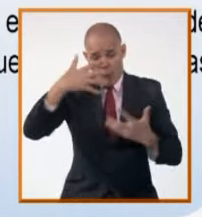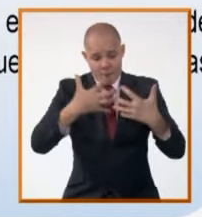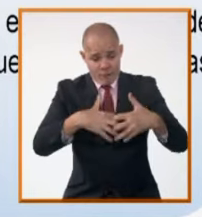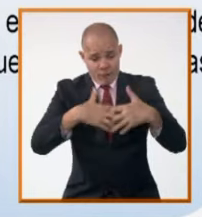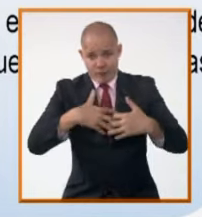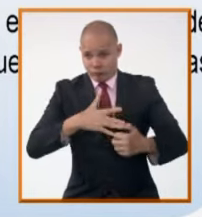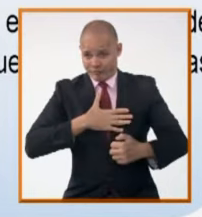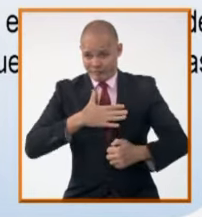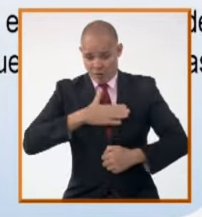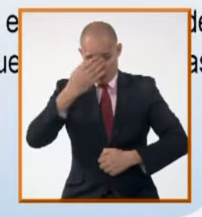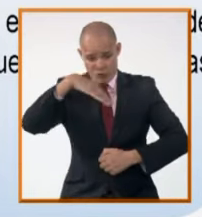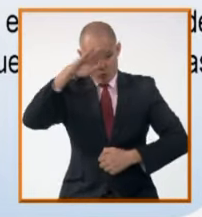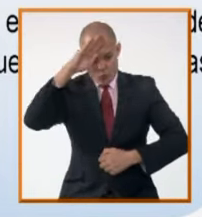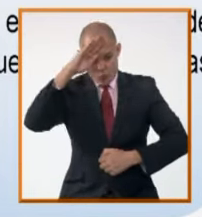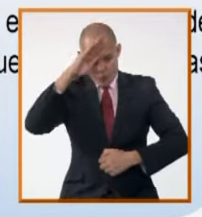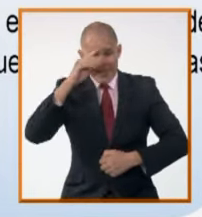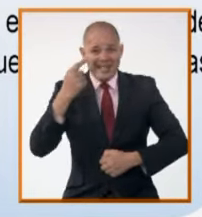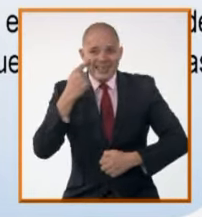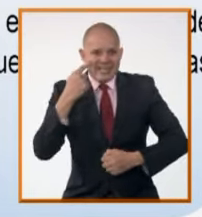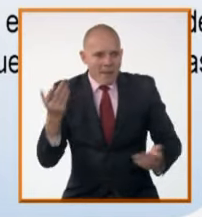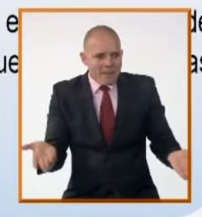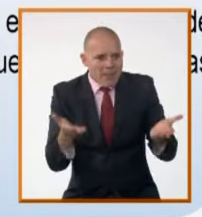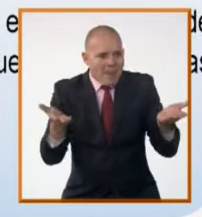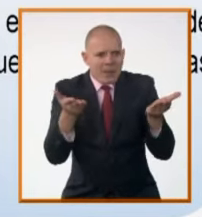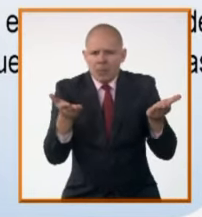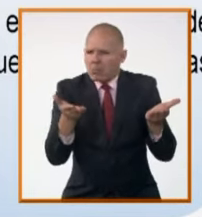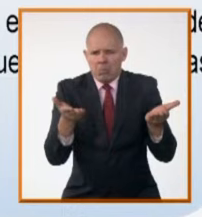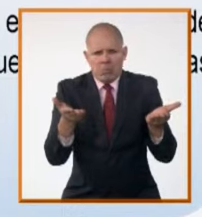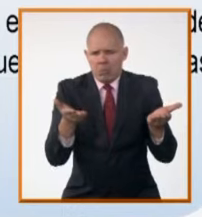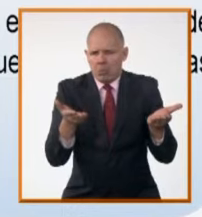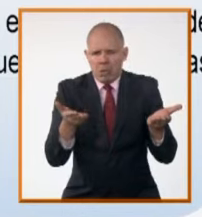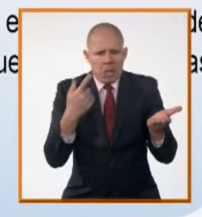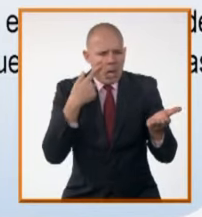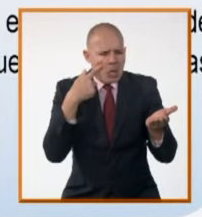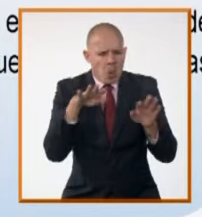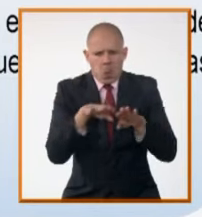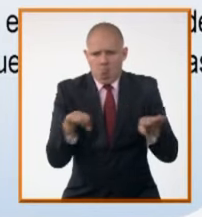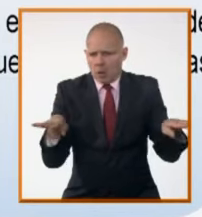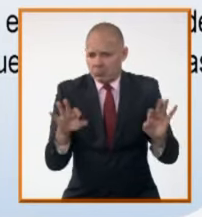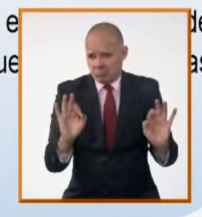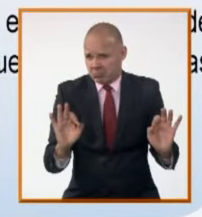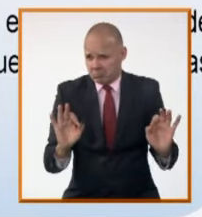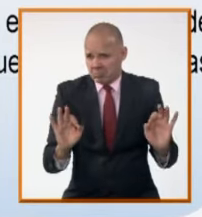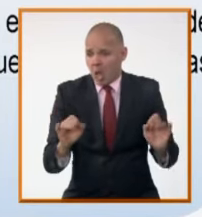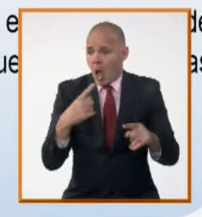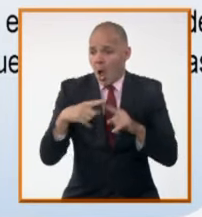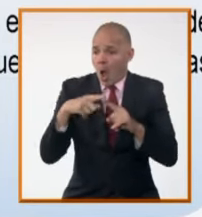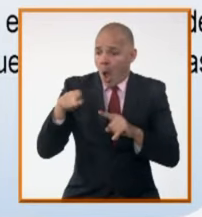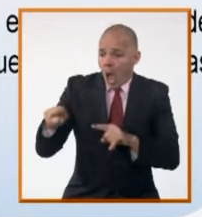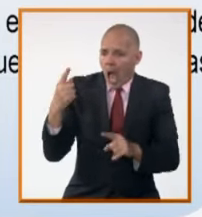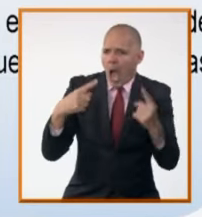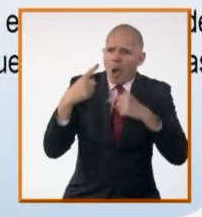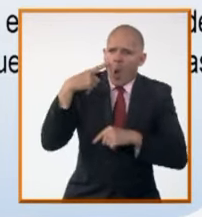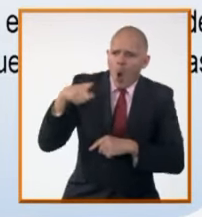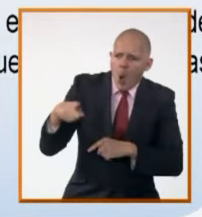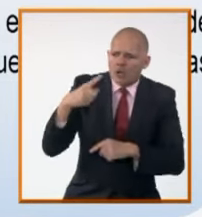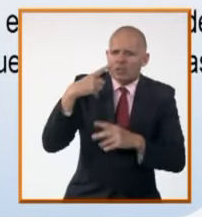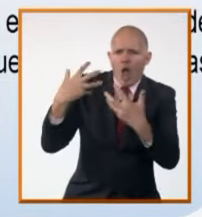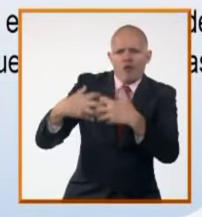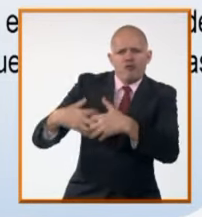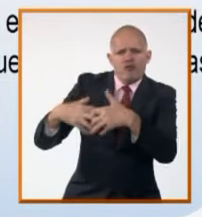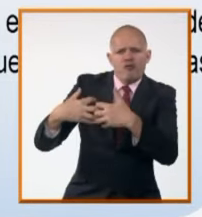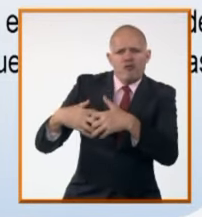fomenta el negocio entre los diferentes actores económicos para el uso de las capacidades ociosas o con bajo nivel